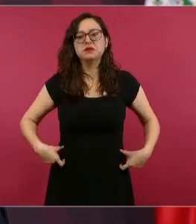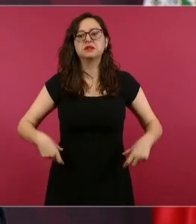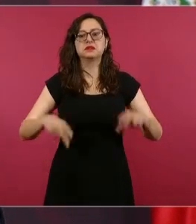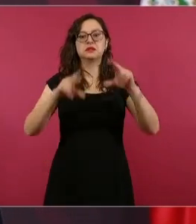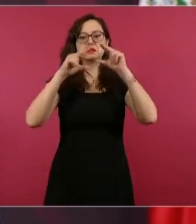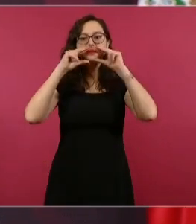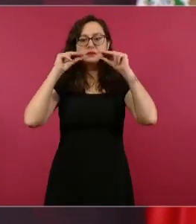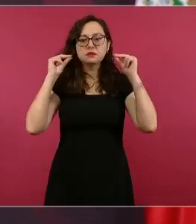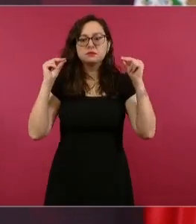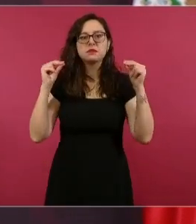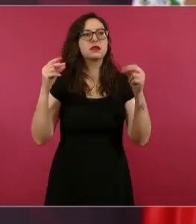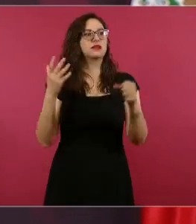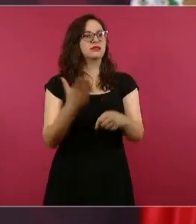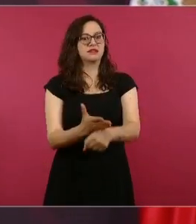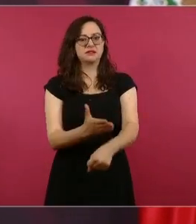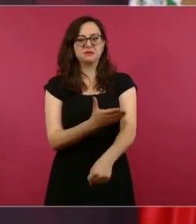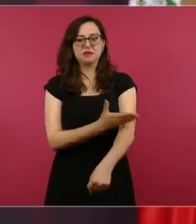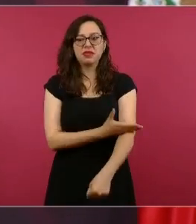Madero,